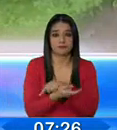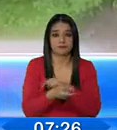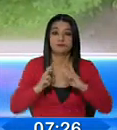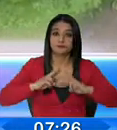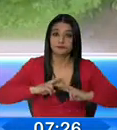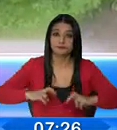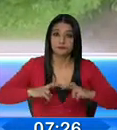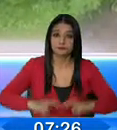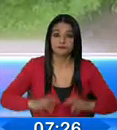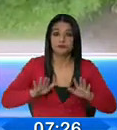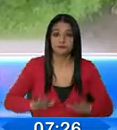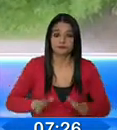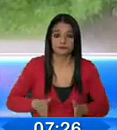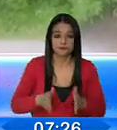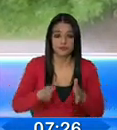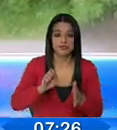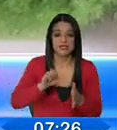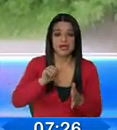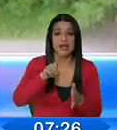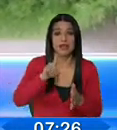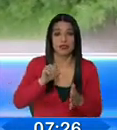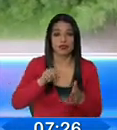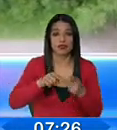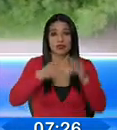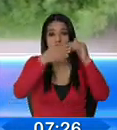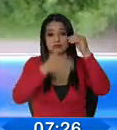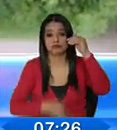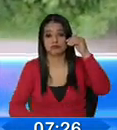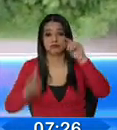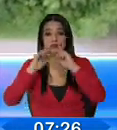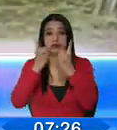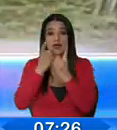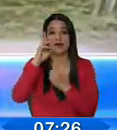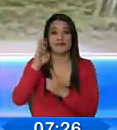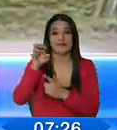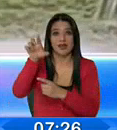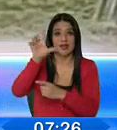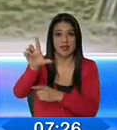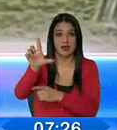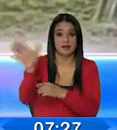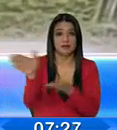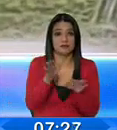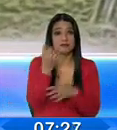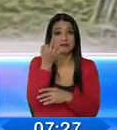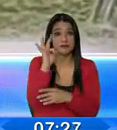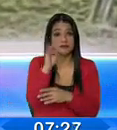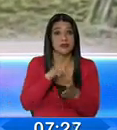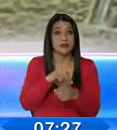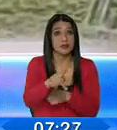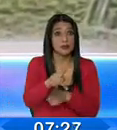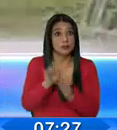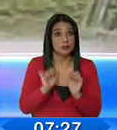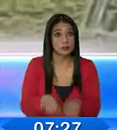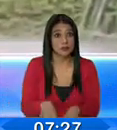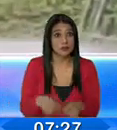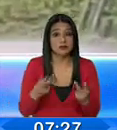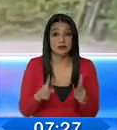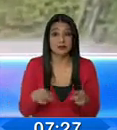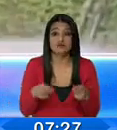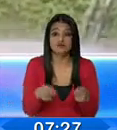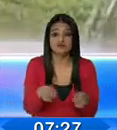realizarán en el tramo El Salado-Cascada de San Rafael, que tiene una extensión de 19 kilómetros y tendrá un costo